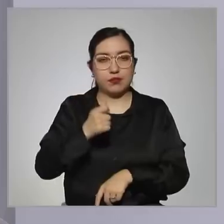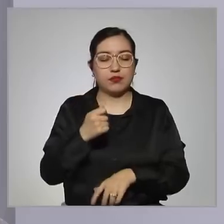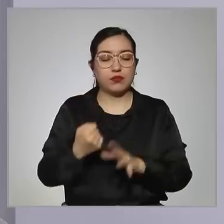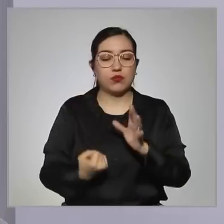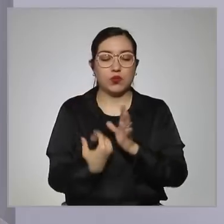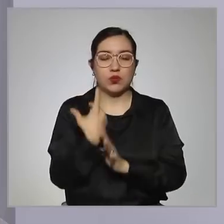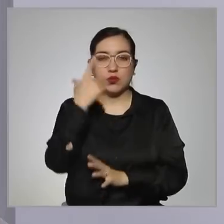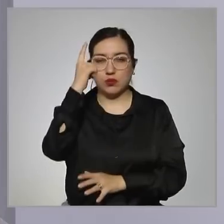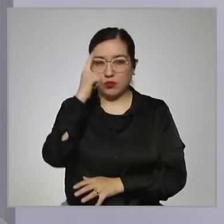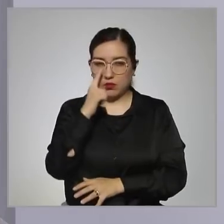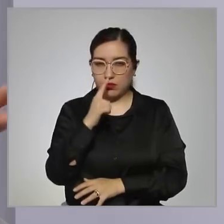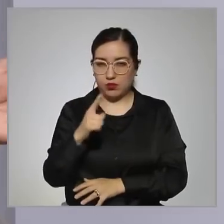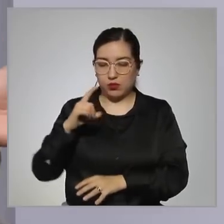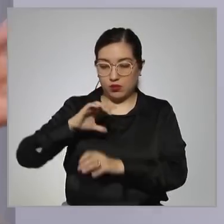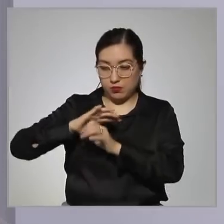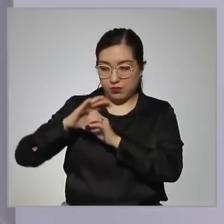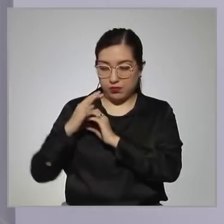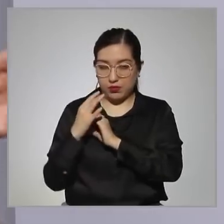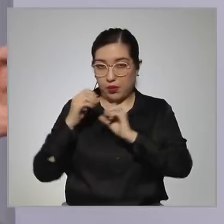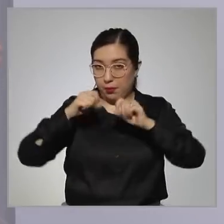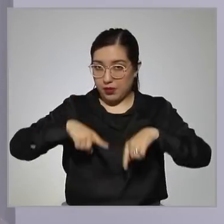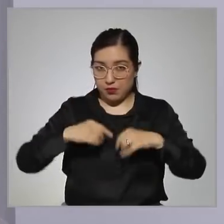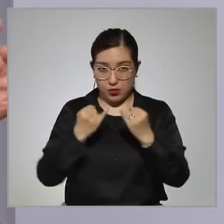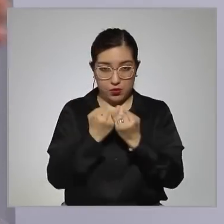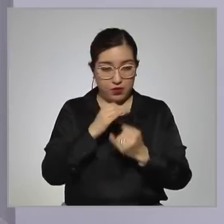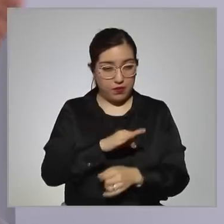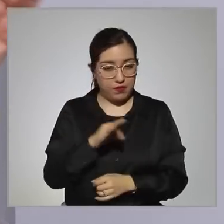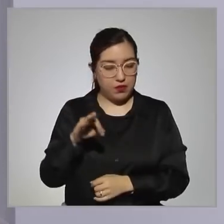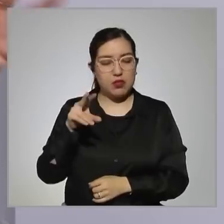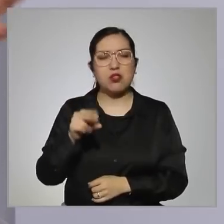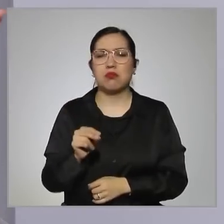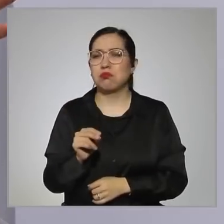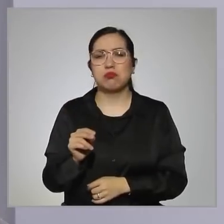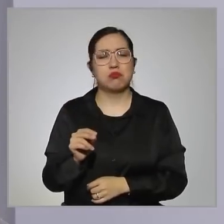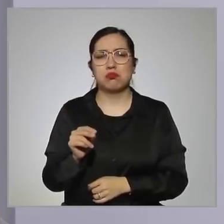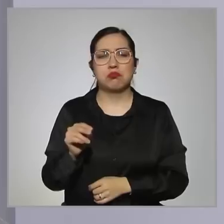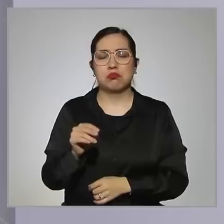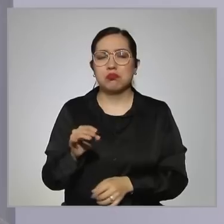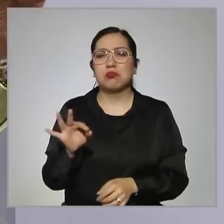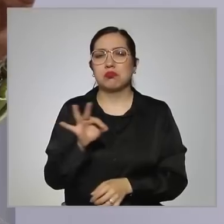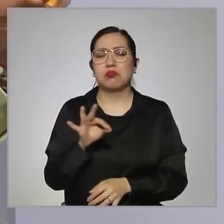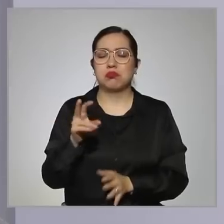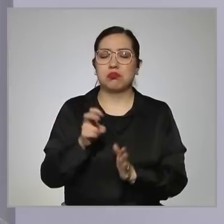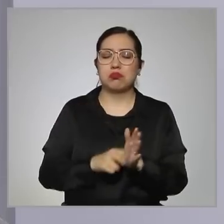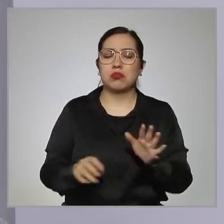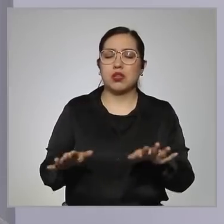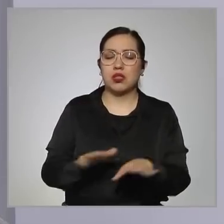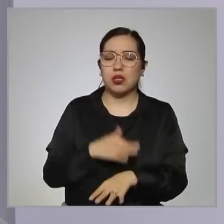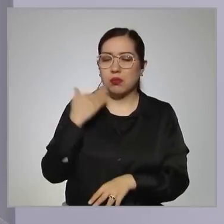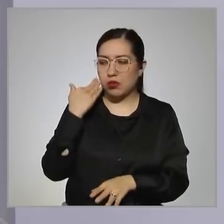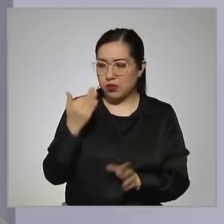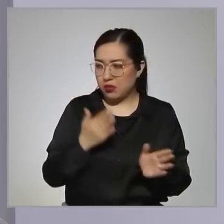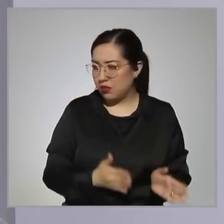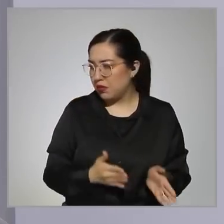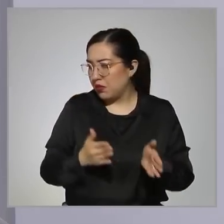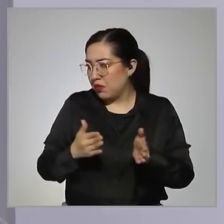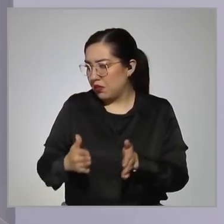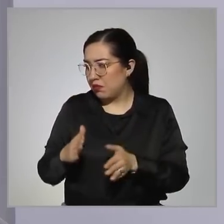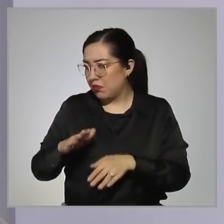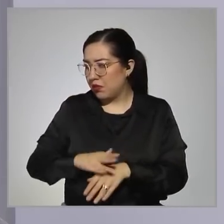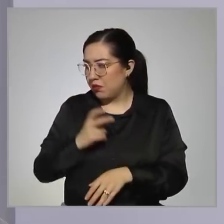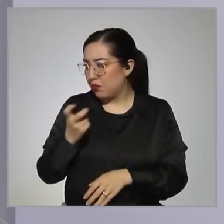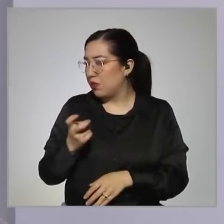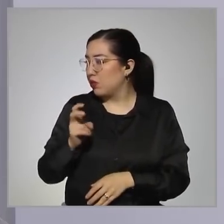no siempre es en una misma fecha, sino que puede tener algún periodo de tiempo de movilidad. Por eso nunca